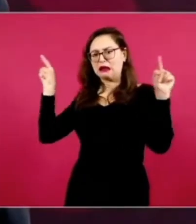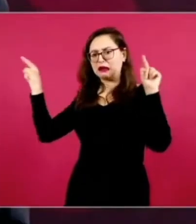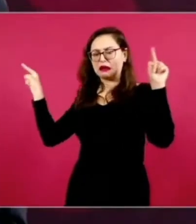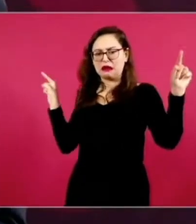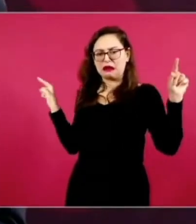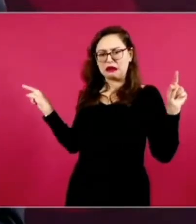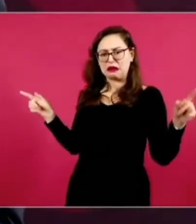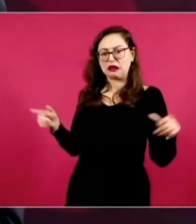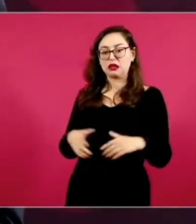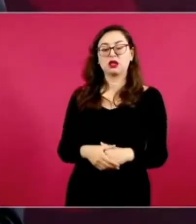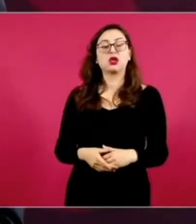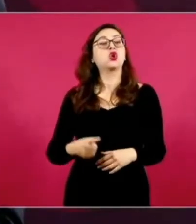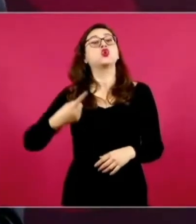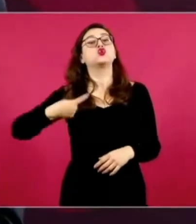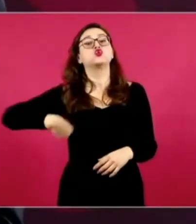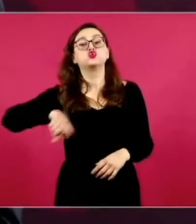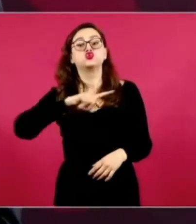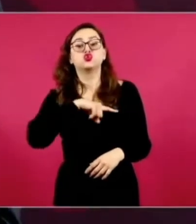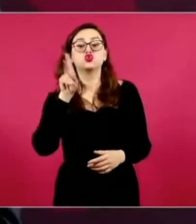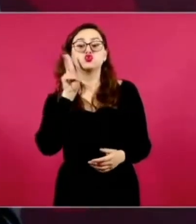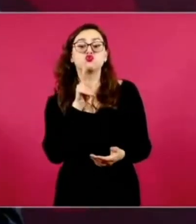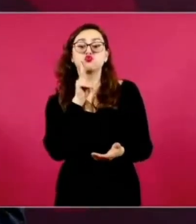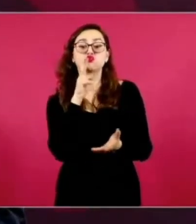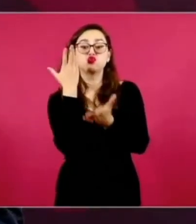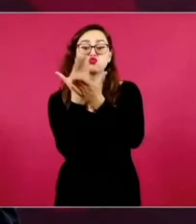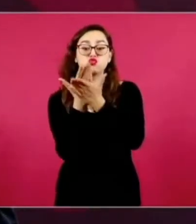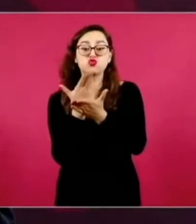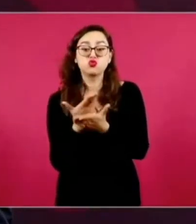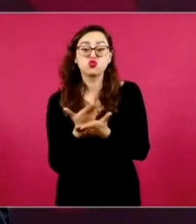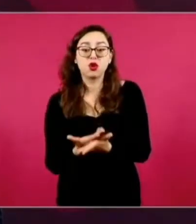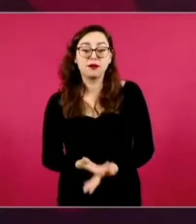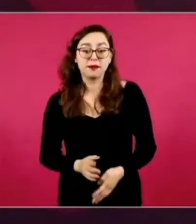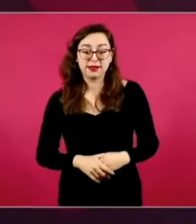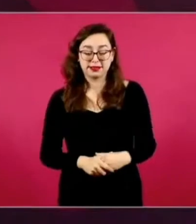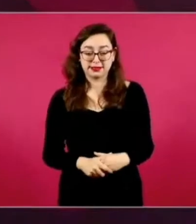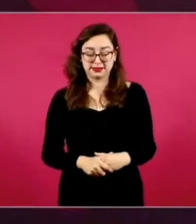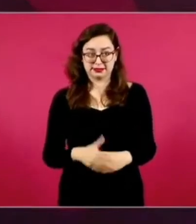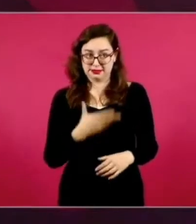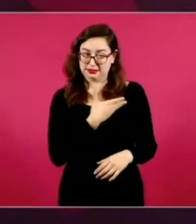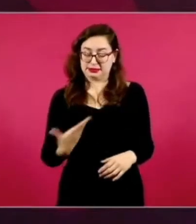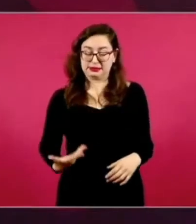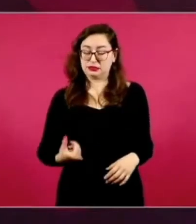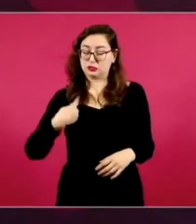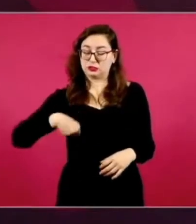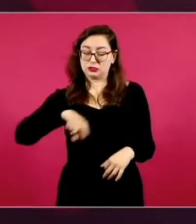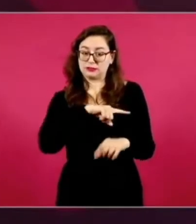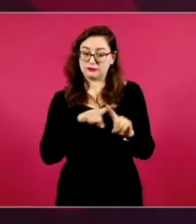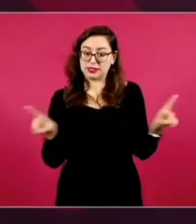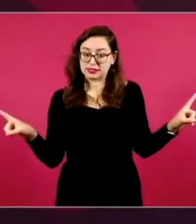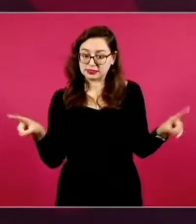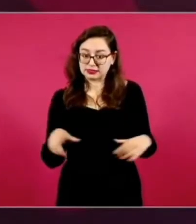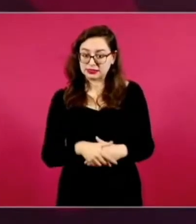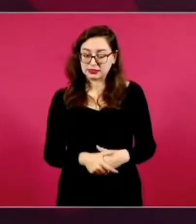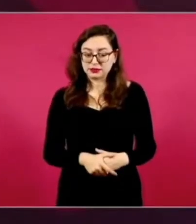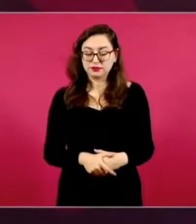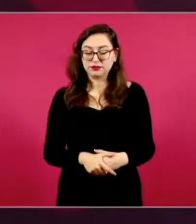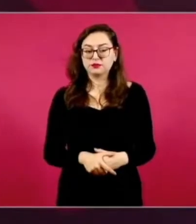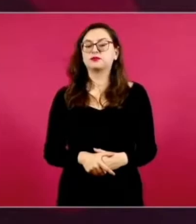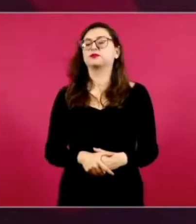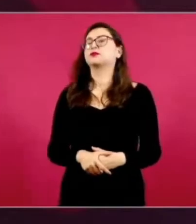Pero nosotros documentamos, presidente, ¿no? Sí, ¿por qué